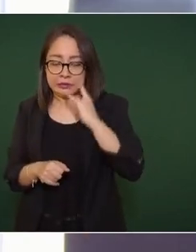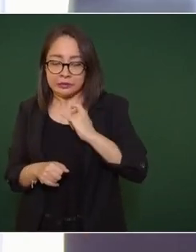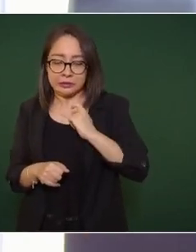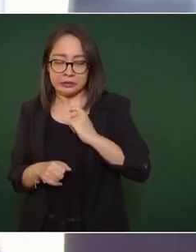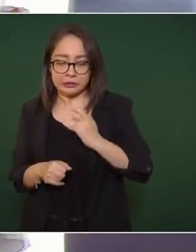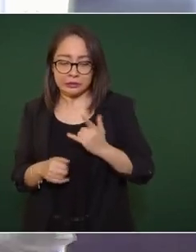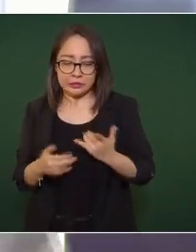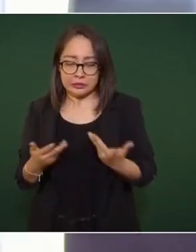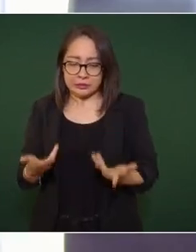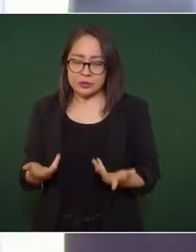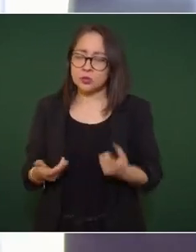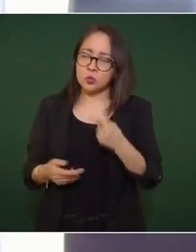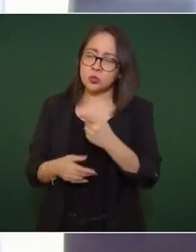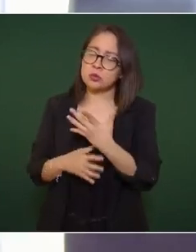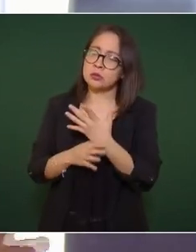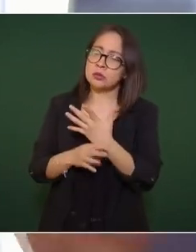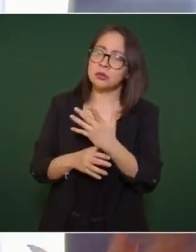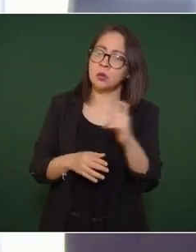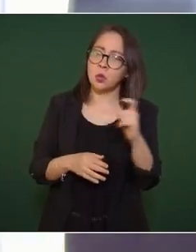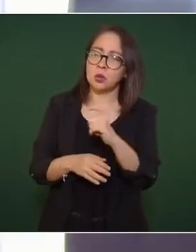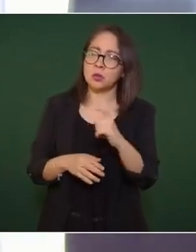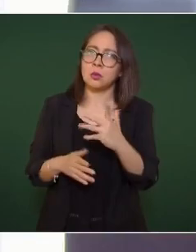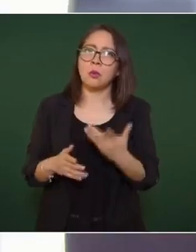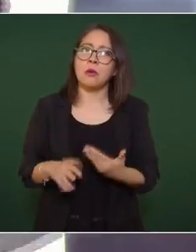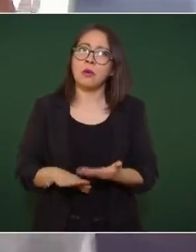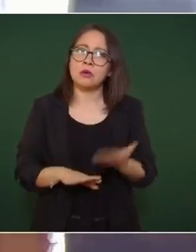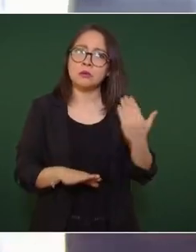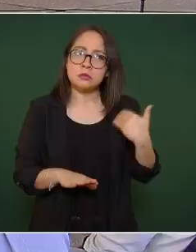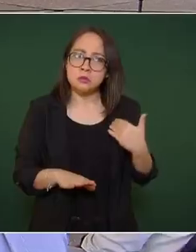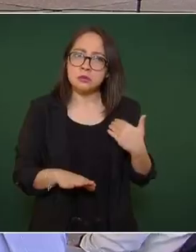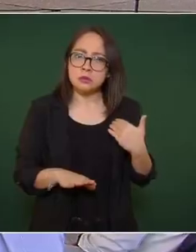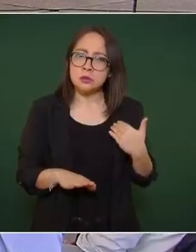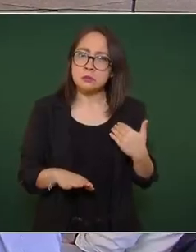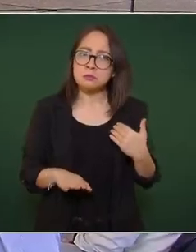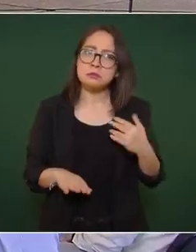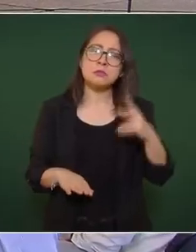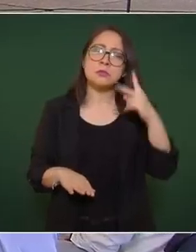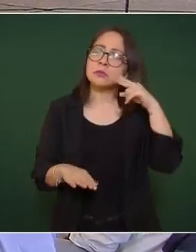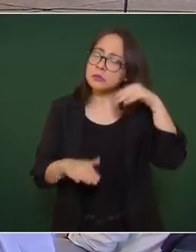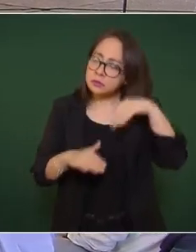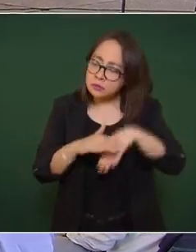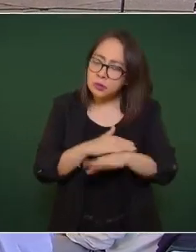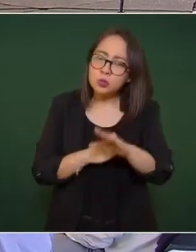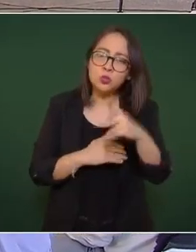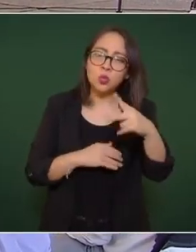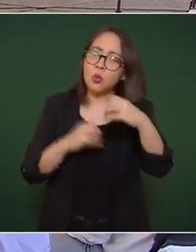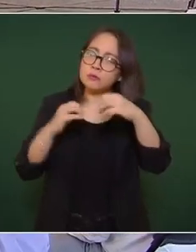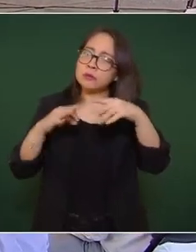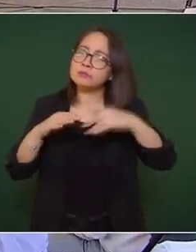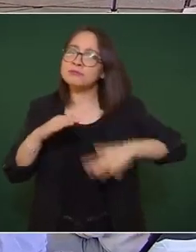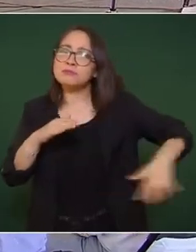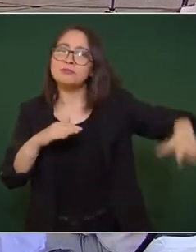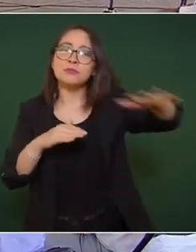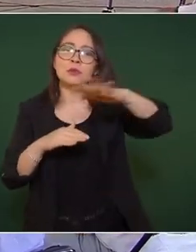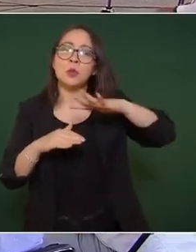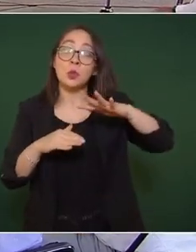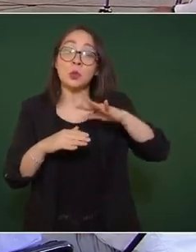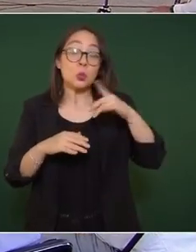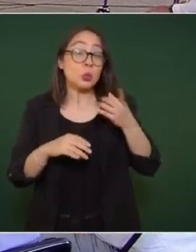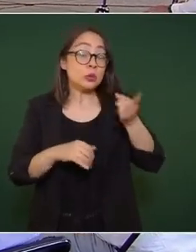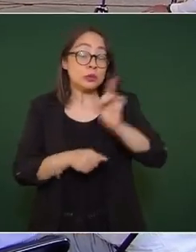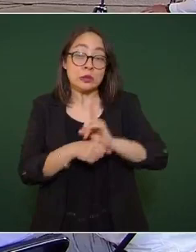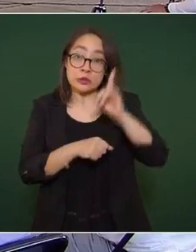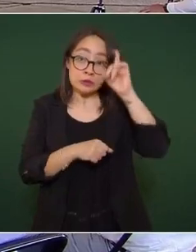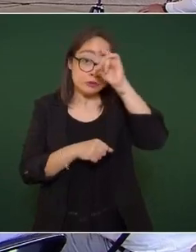desempeñar el cargo. Nos comentaba usted cuando estábamos recorriendo su despacho que fue en su momento uno de los días más